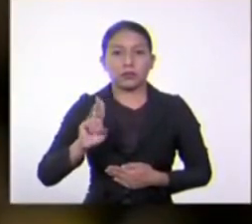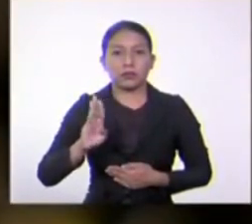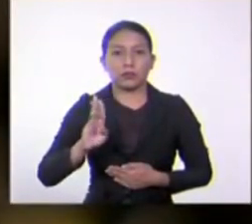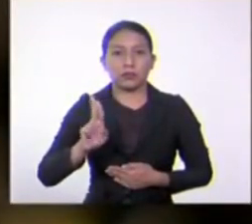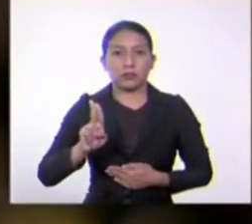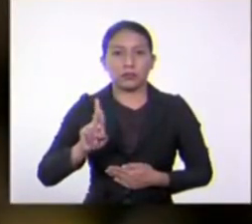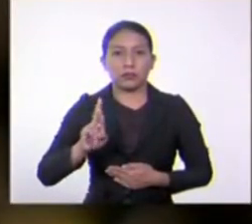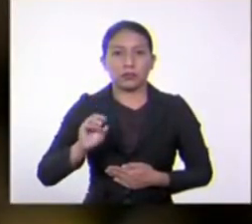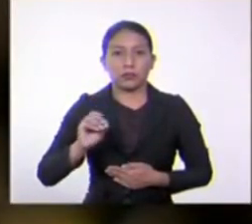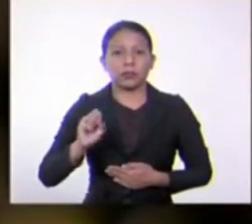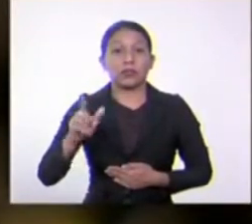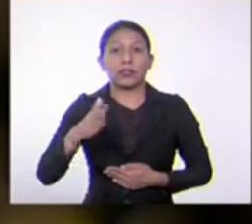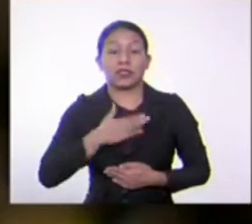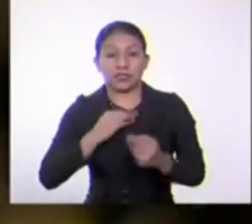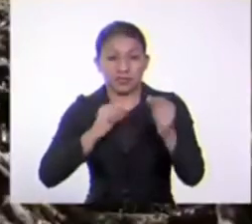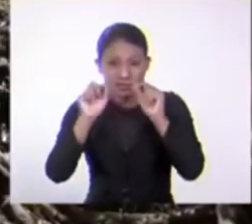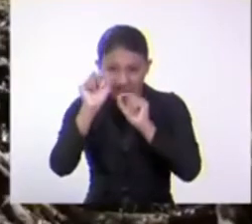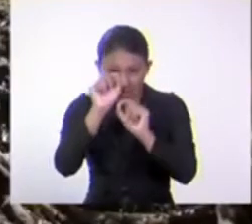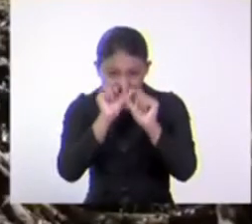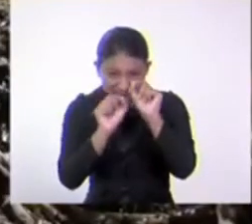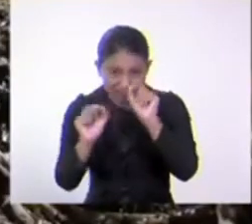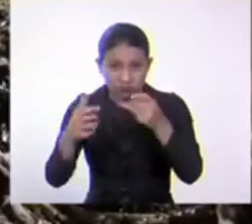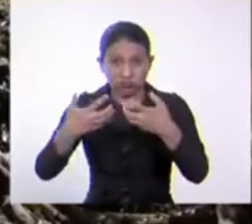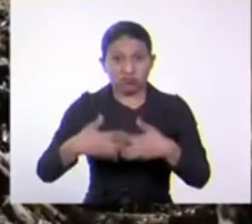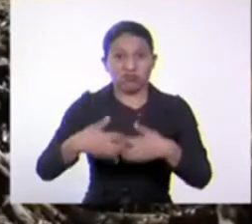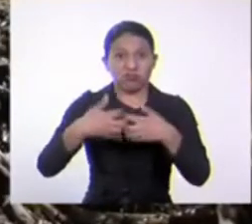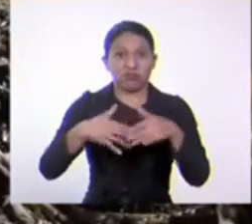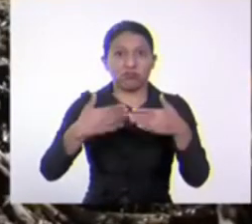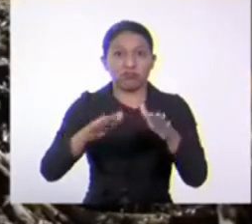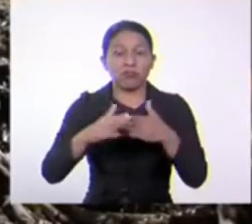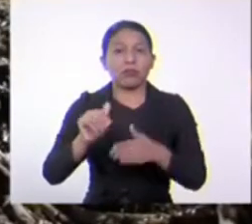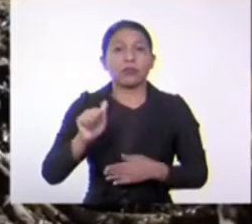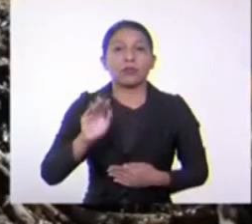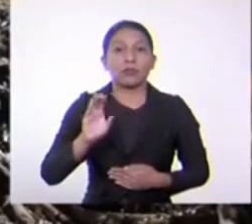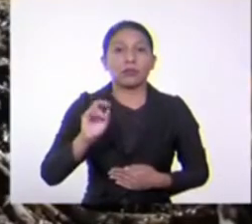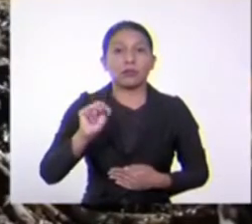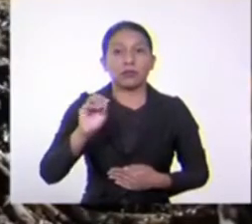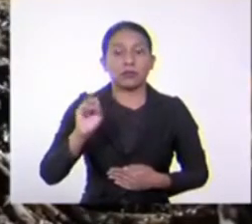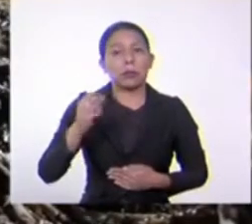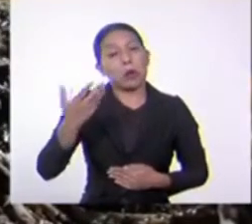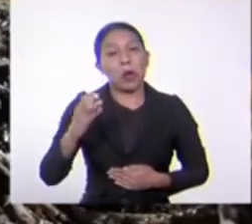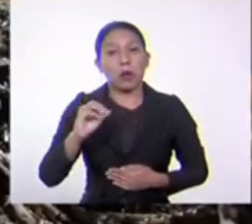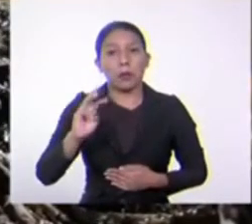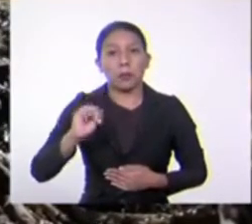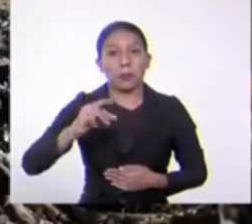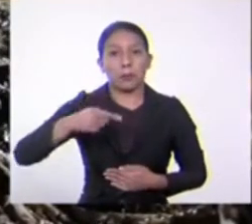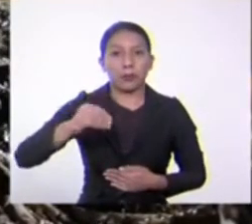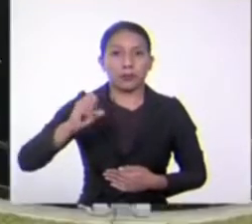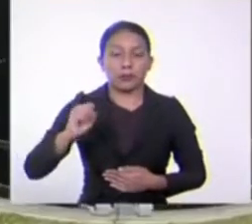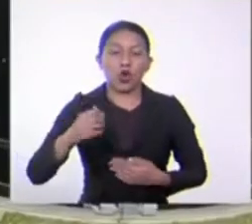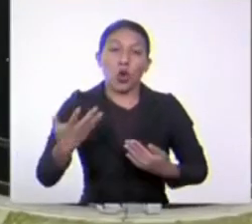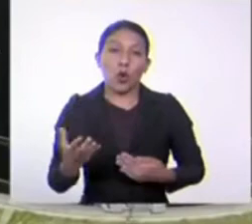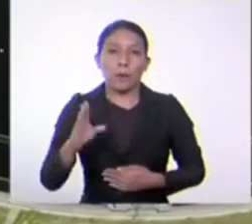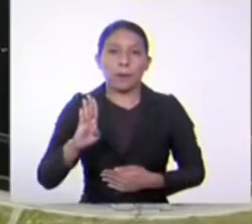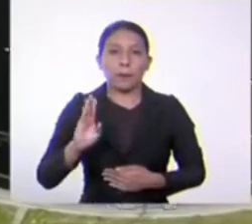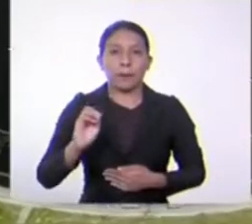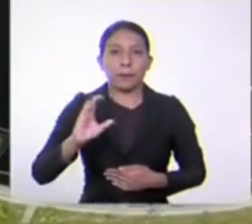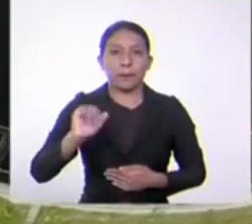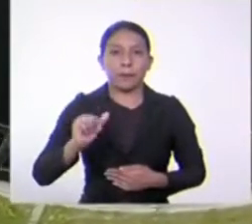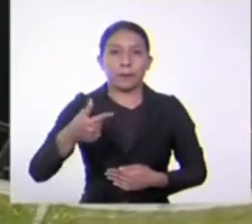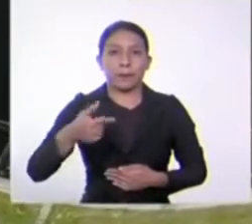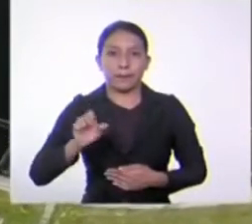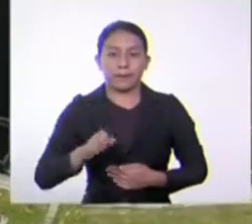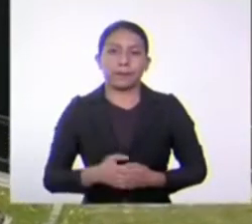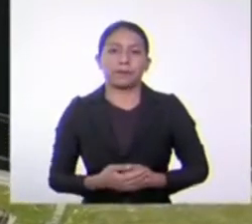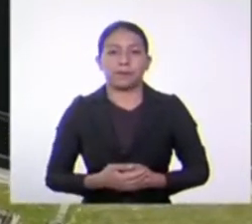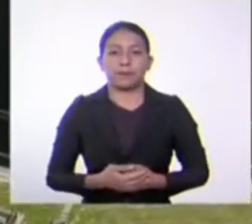también son bacterias las involucradas en producir distintos abonos, como el compost o el bokashi. Por otro lado, las bacterias